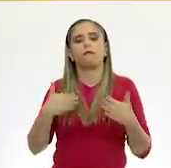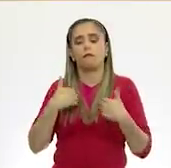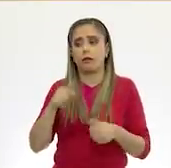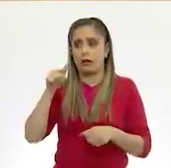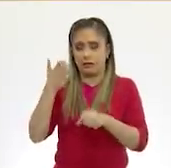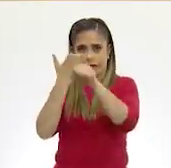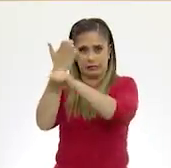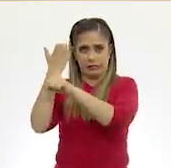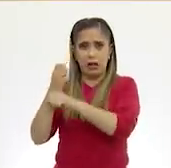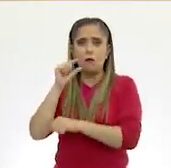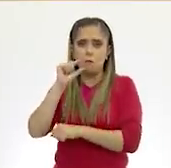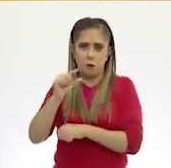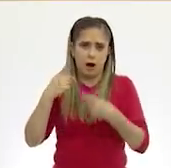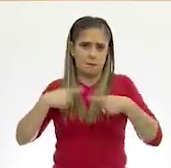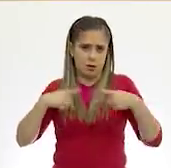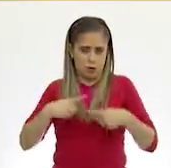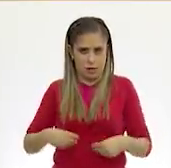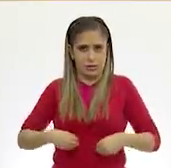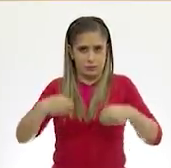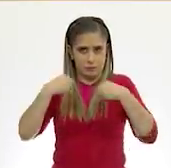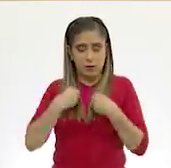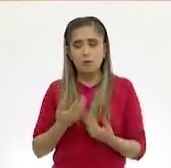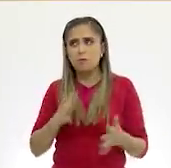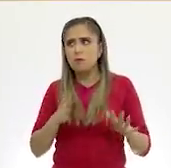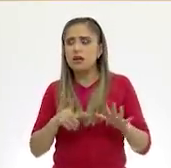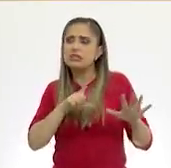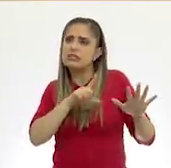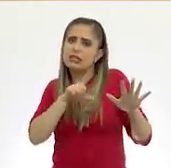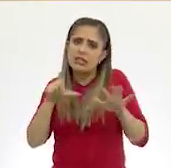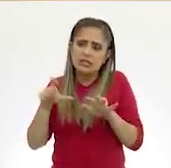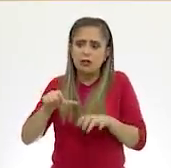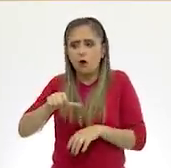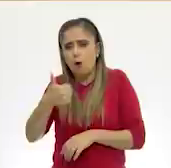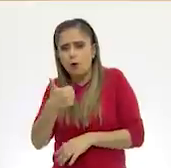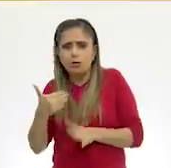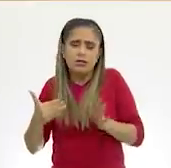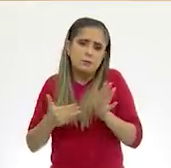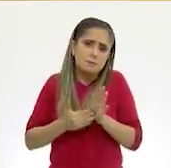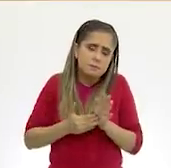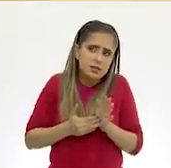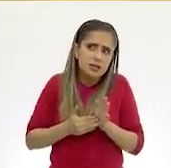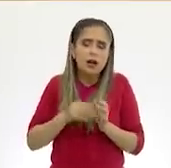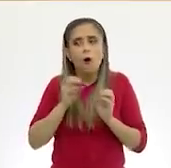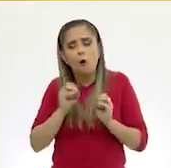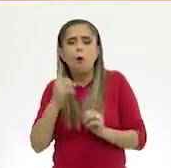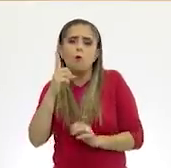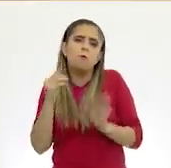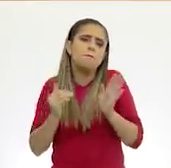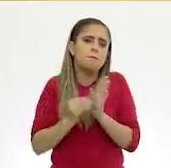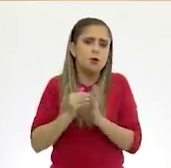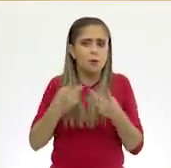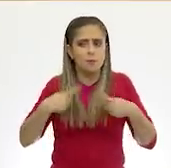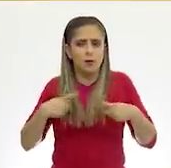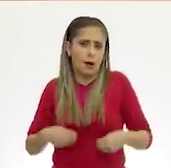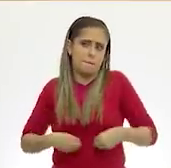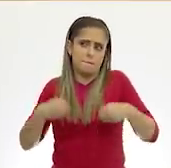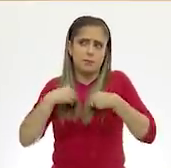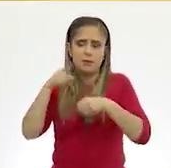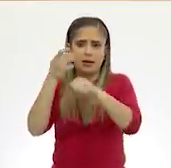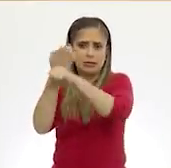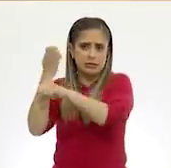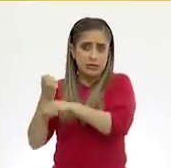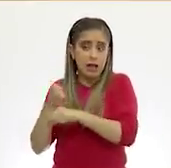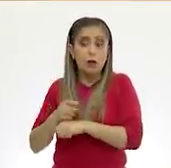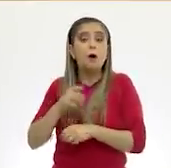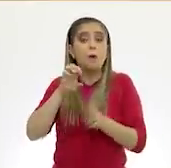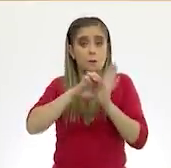menos pobladas oscila entre 711,000 personas a 1,000,000. Por lo tanto, Colima es